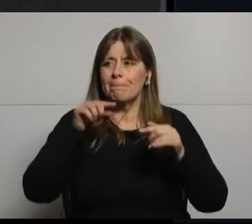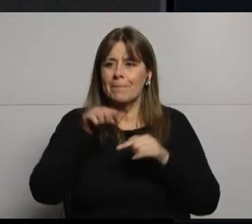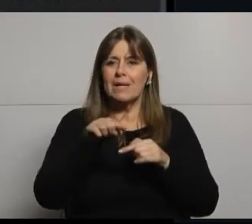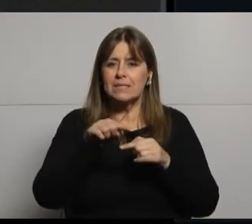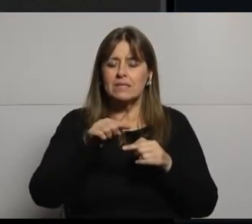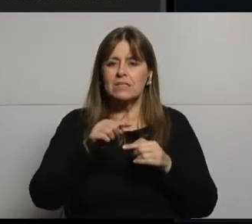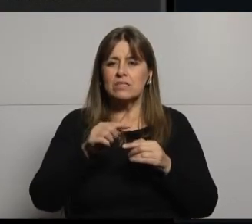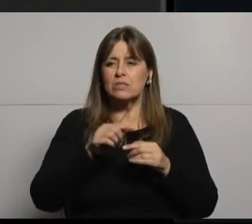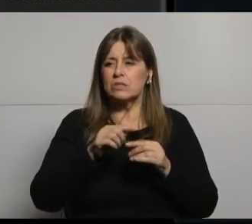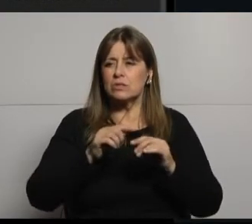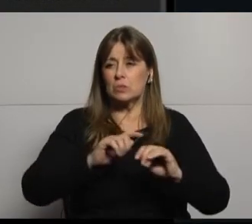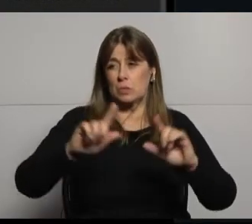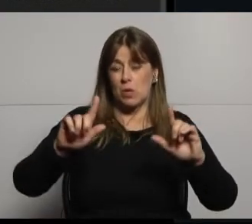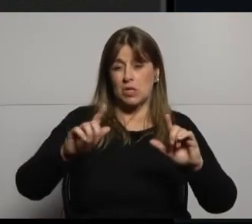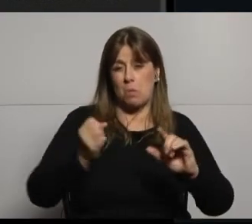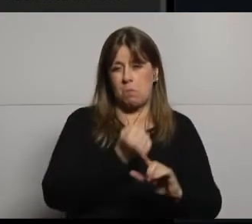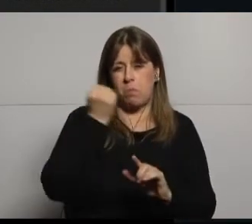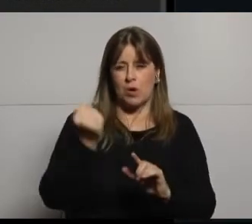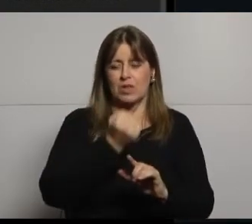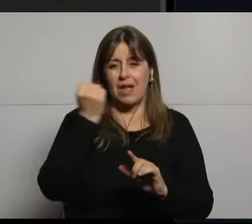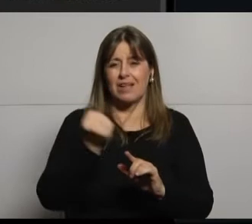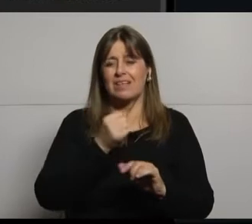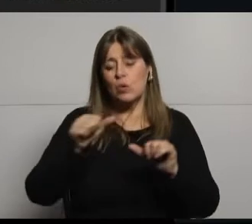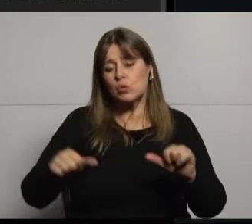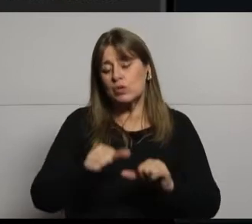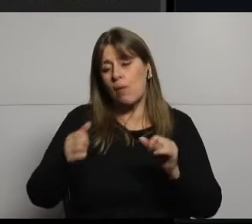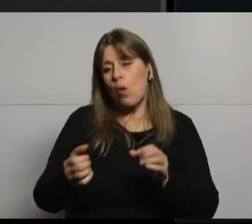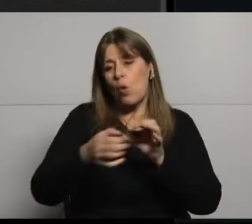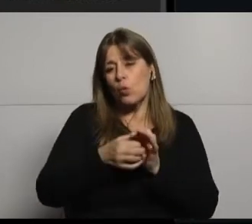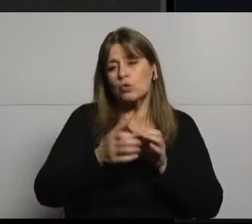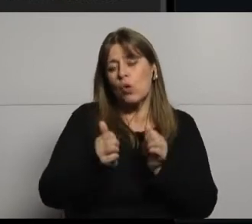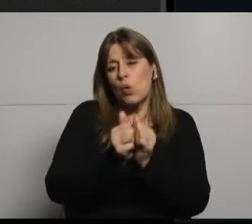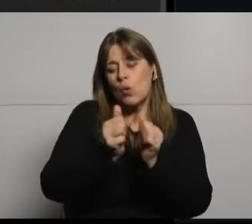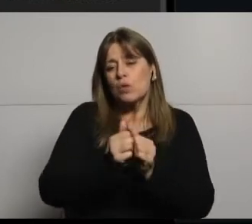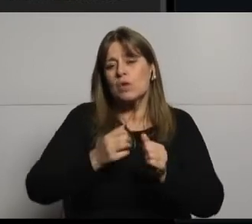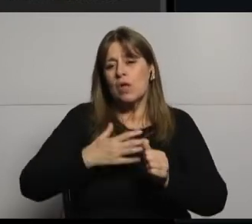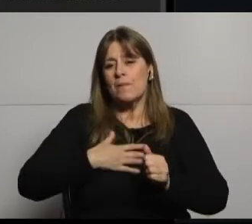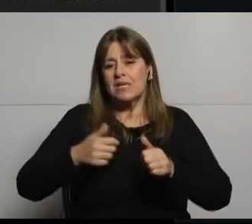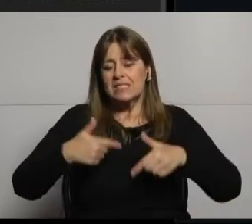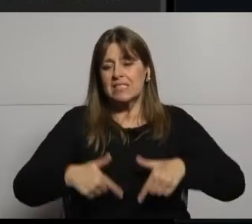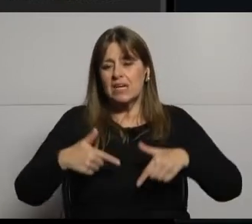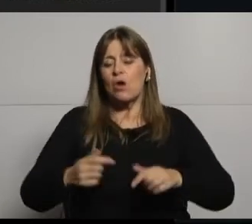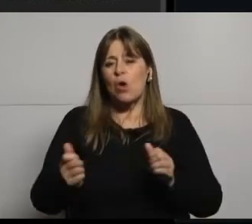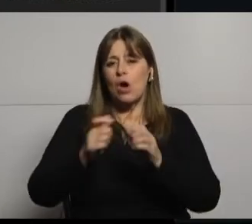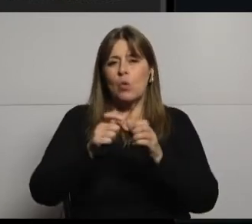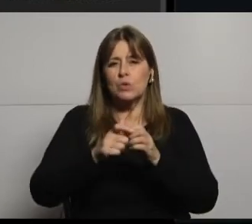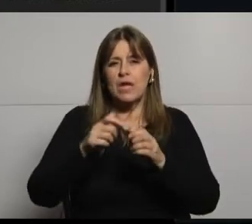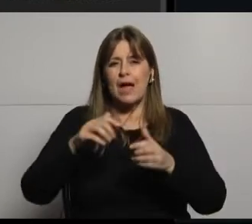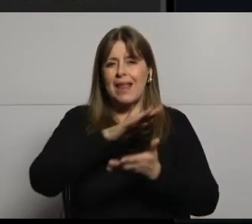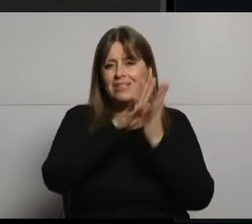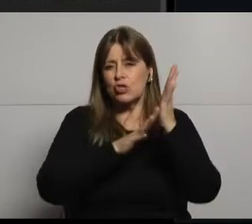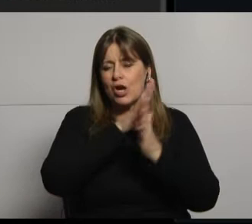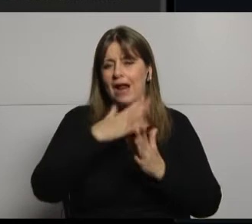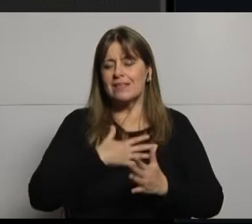Este es un monitor bien importante que usamos muchísimo en conjunto con el Ministerio y con la Junta Nacional de Salud.